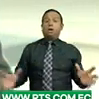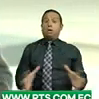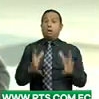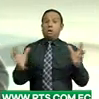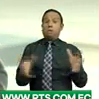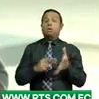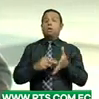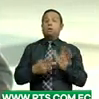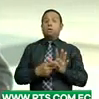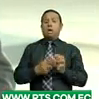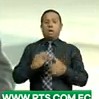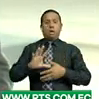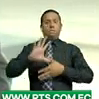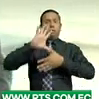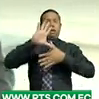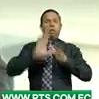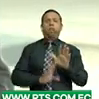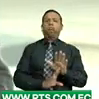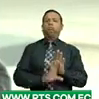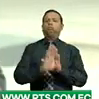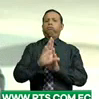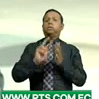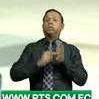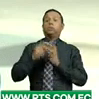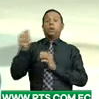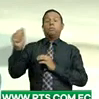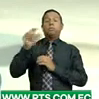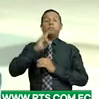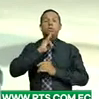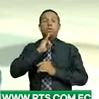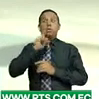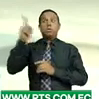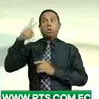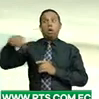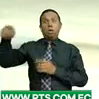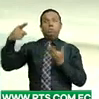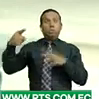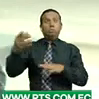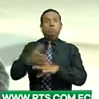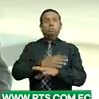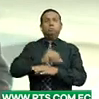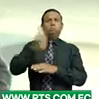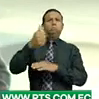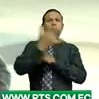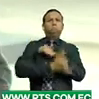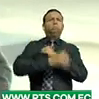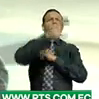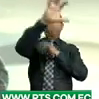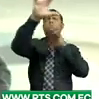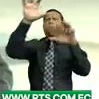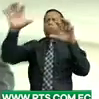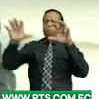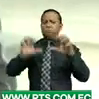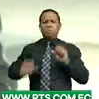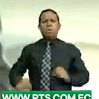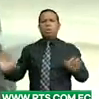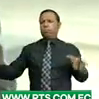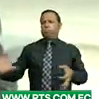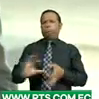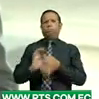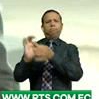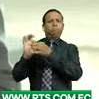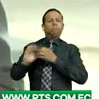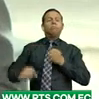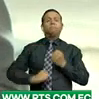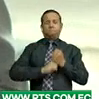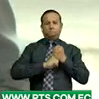una iniciativa de los Estados Unidos para traer inversión a los países. Ya se ha firmado con algunos países latinoamericanos y nosotros queremos incluirnos en él. El segundo,